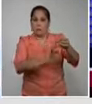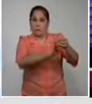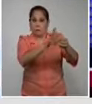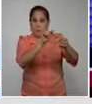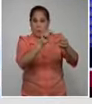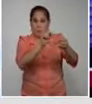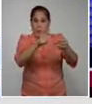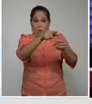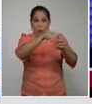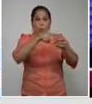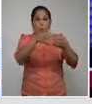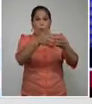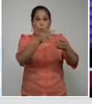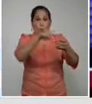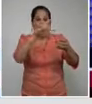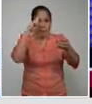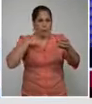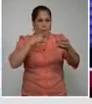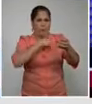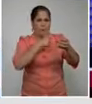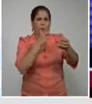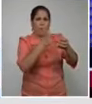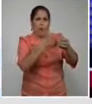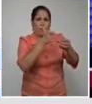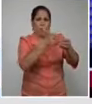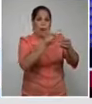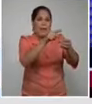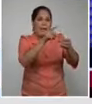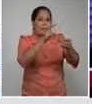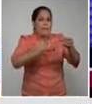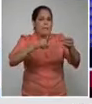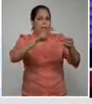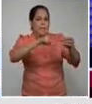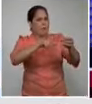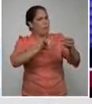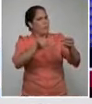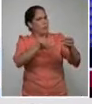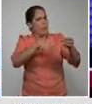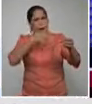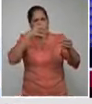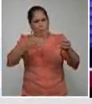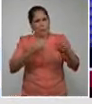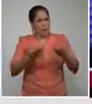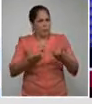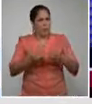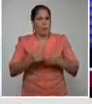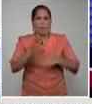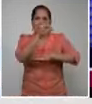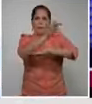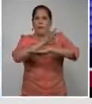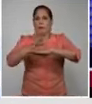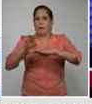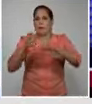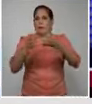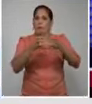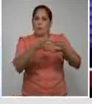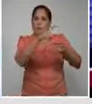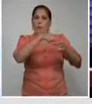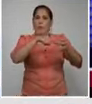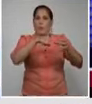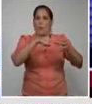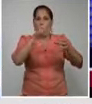con los que cuenta nuestra nación. Ese estudio de intervención, también háblenos un poco de su diseño y cómo han